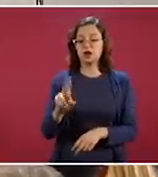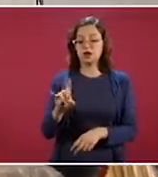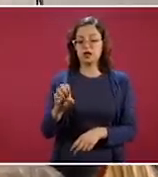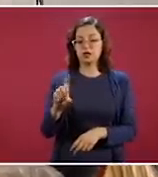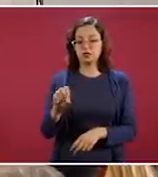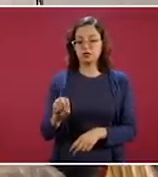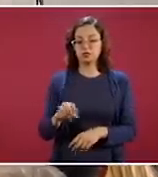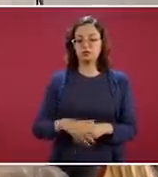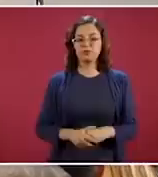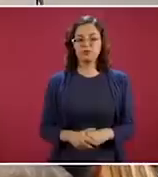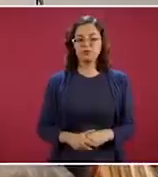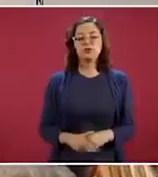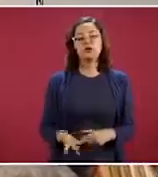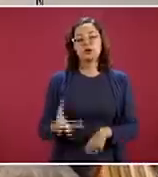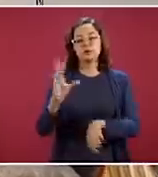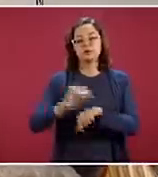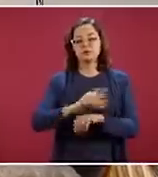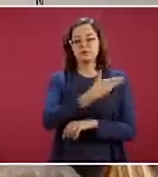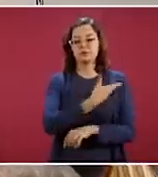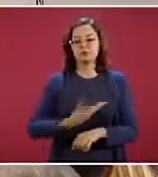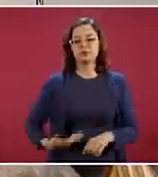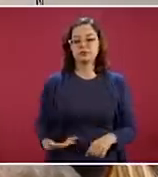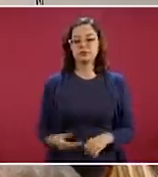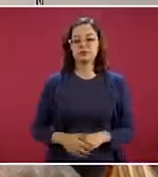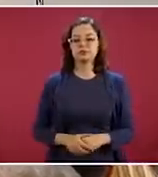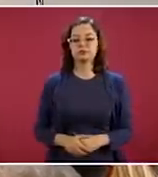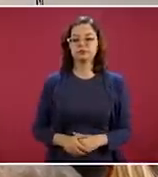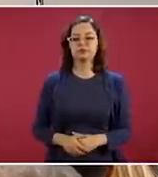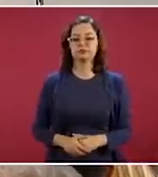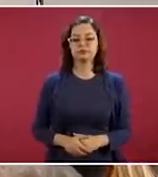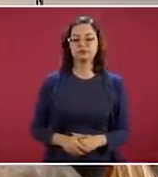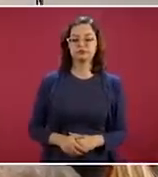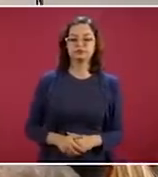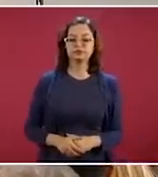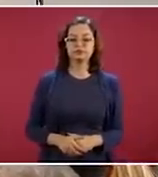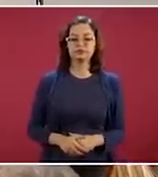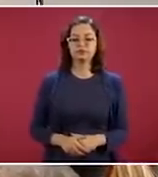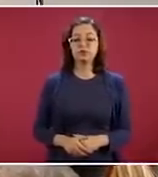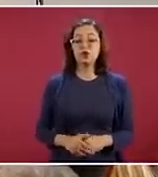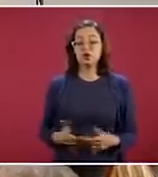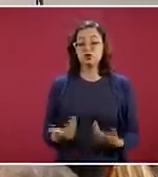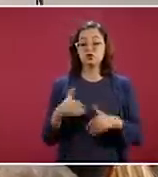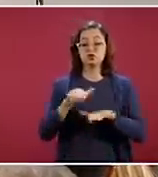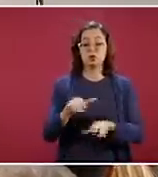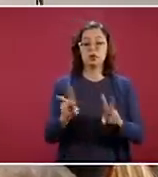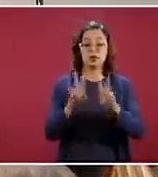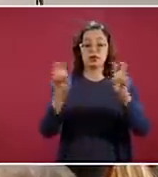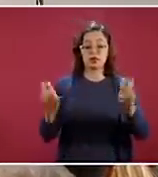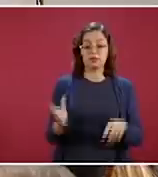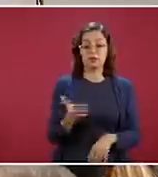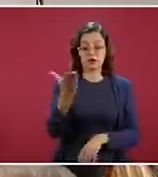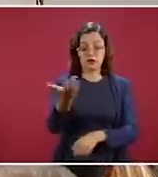Gracias. Con su permiso, señor presidente. En relación a la pregunta puntual que está haciendo